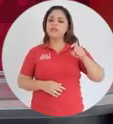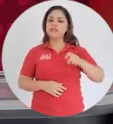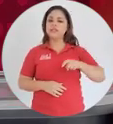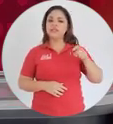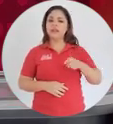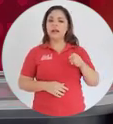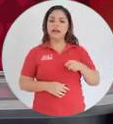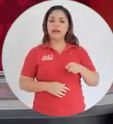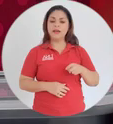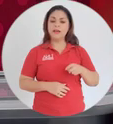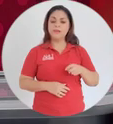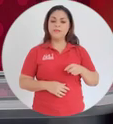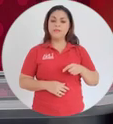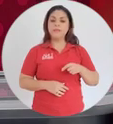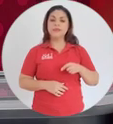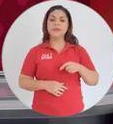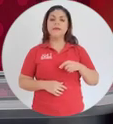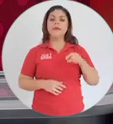de